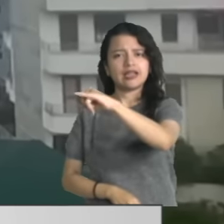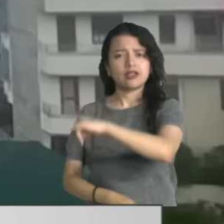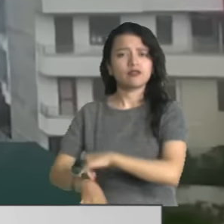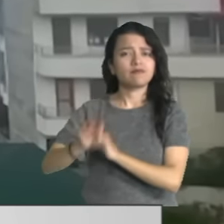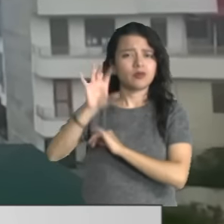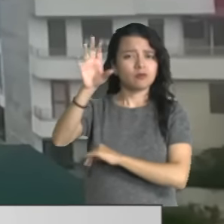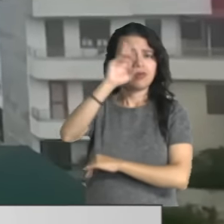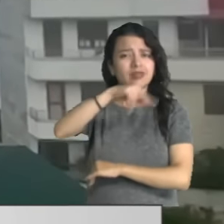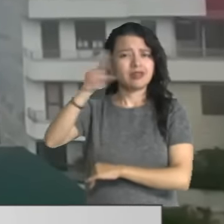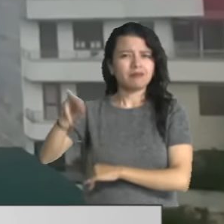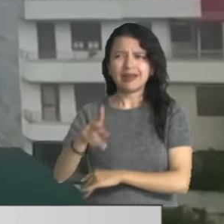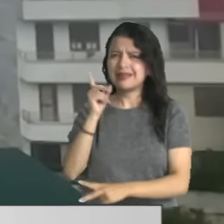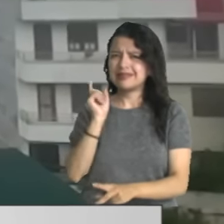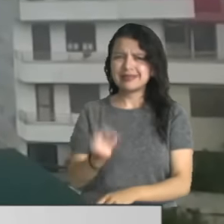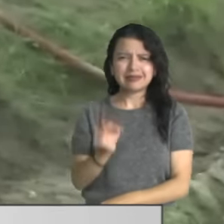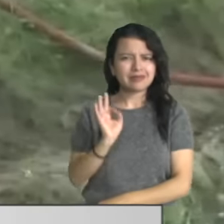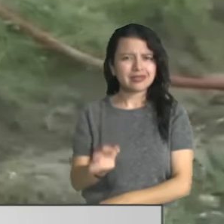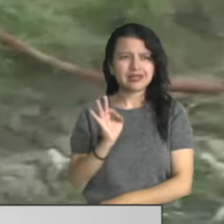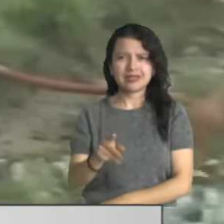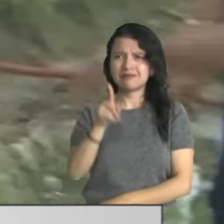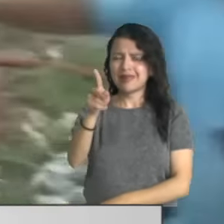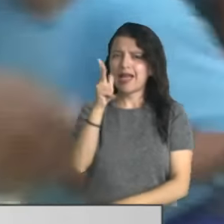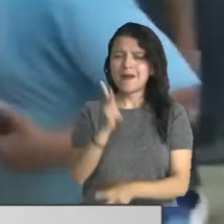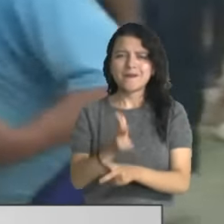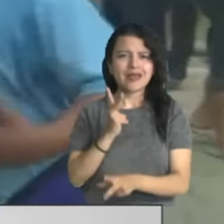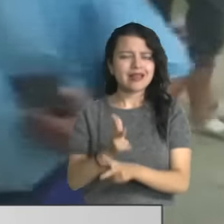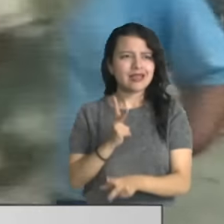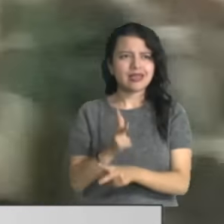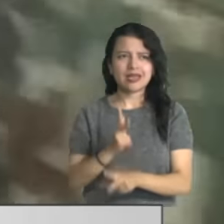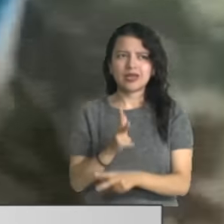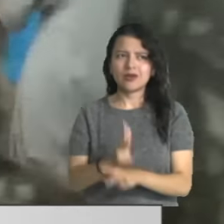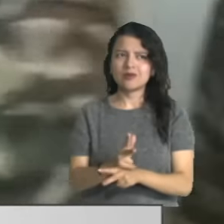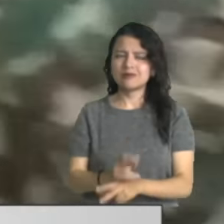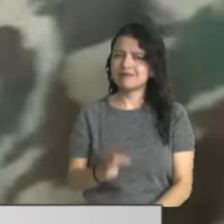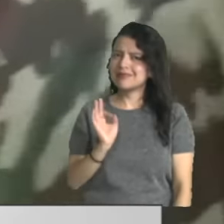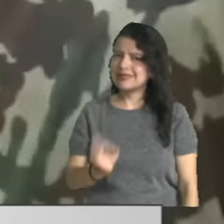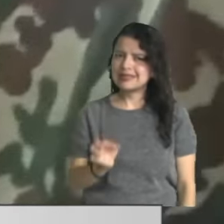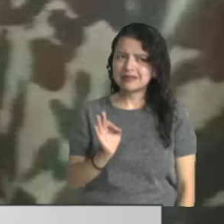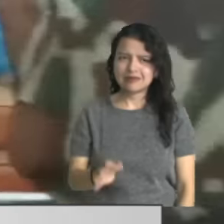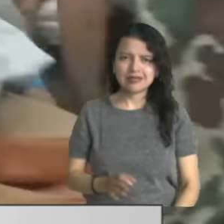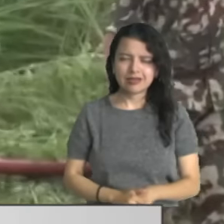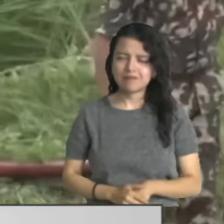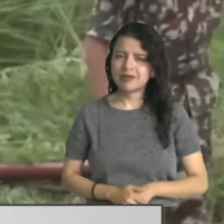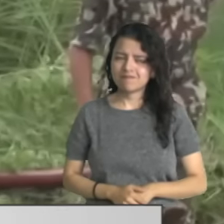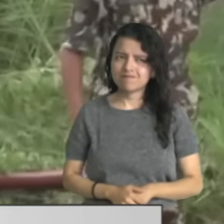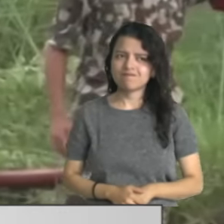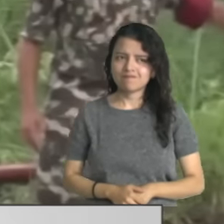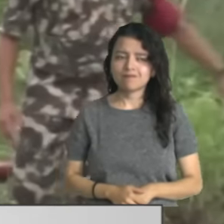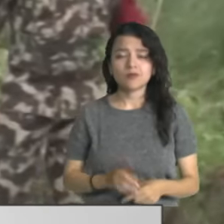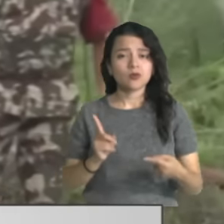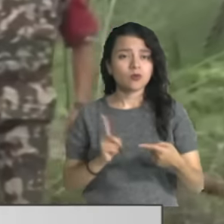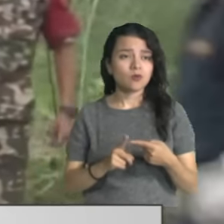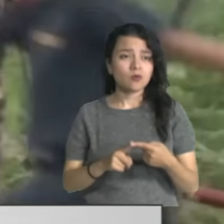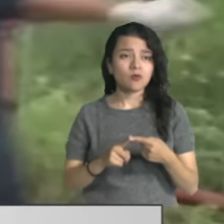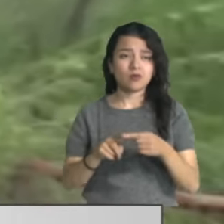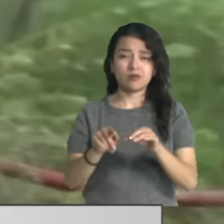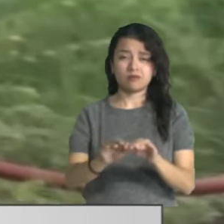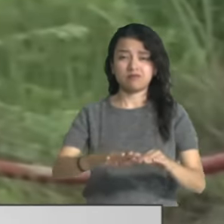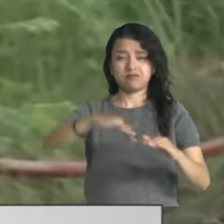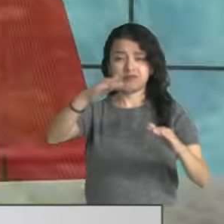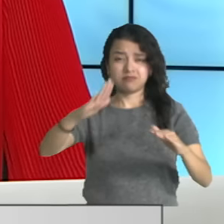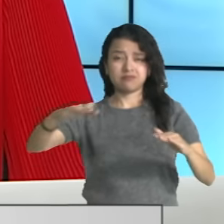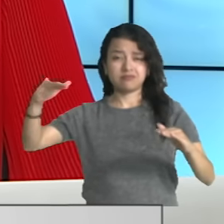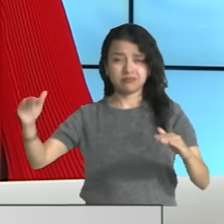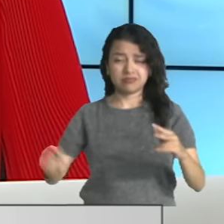menudo se hace referencia como uno de los lugares más arriesgados para volar debido a múltiples factores, entre ellos su terreno